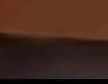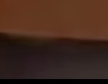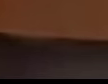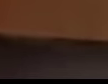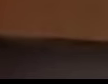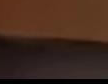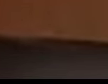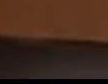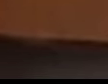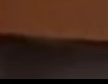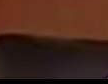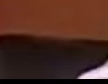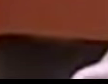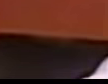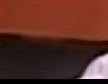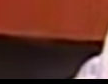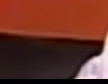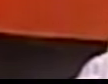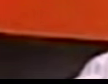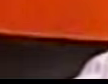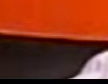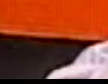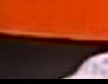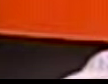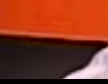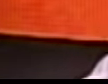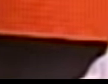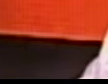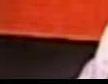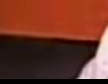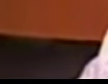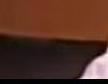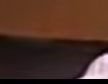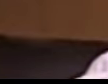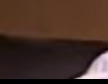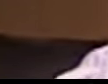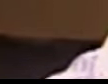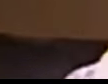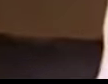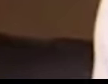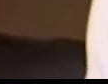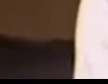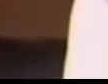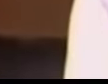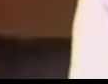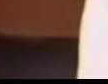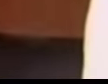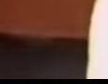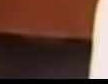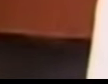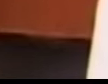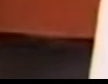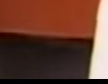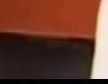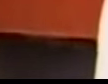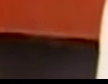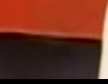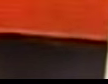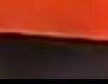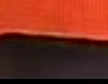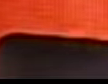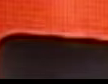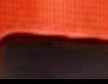Miércoles, punya, quito, pimi, carca, chay, pimi, chay, shina, kulki, charina, manta, ima, shina, cascata, huillarca, chasnami. Ashtaka, kulkitami, mañascanchi,